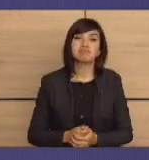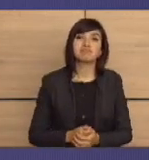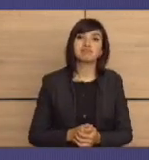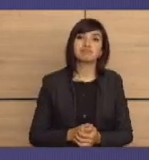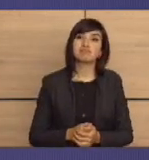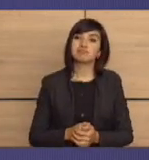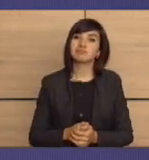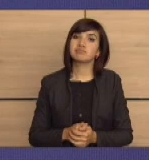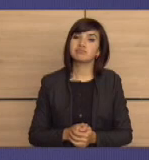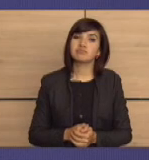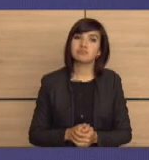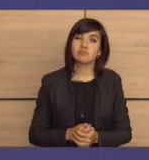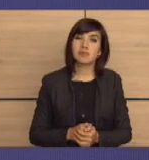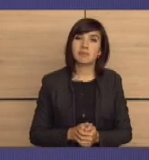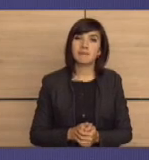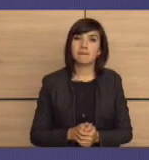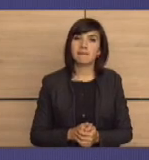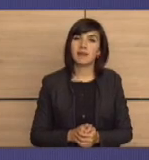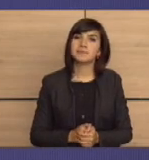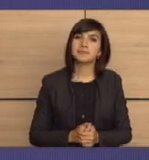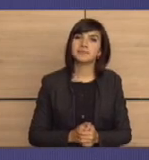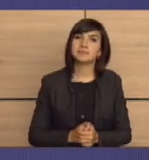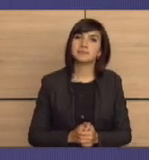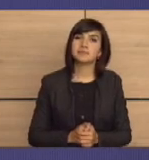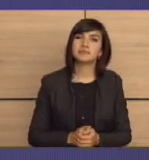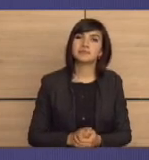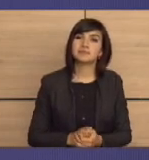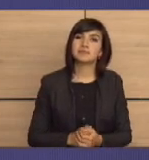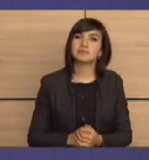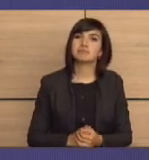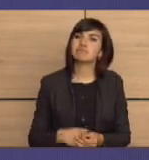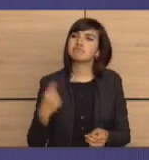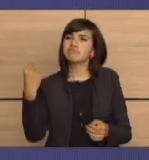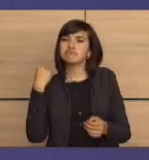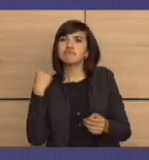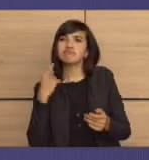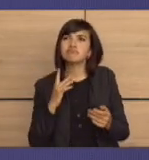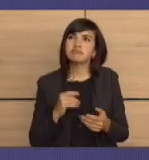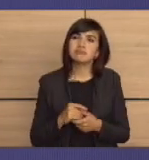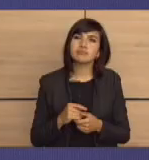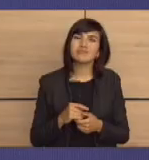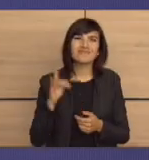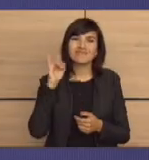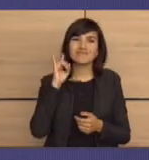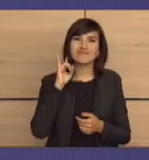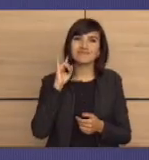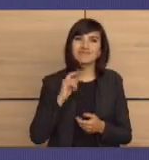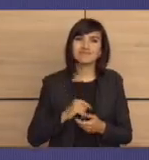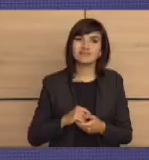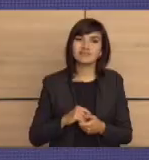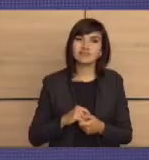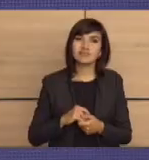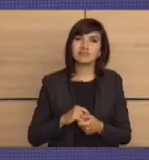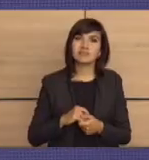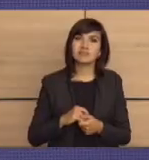no se venga haciendo, porque hace poco, por ejemplo, estuve en Risaralda y en la semana anterior ningún niño y